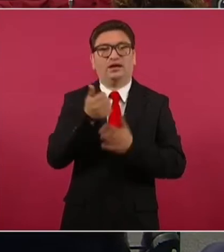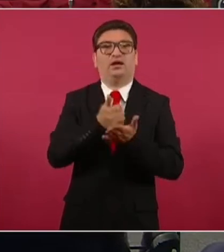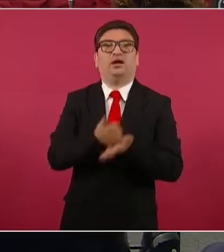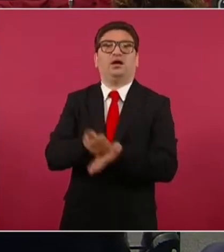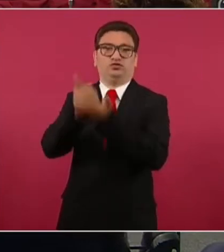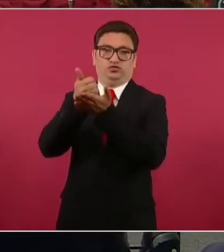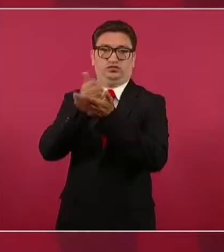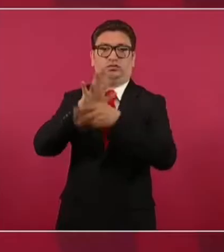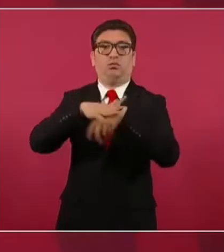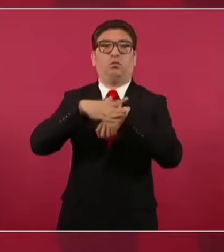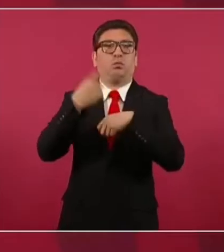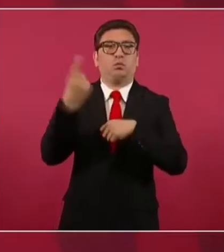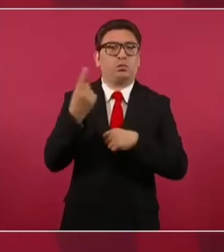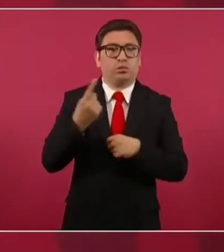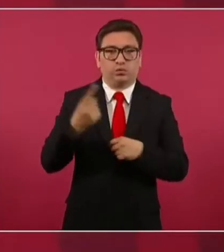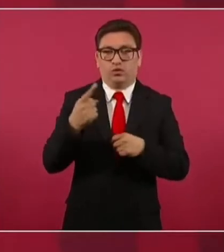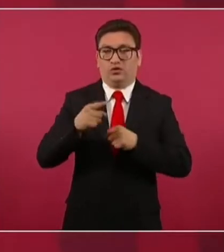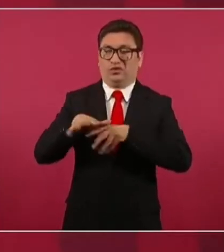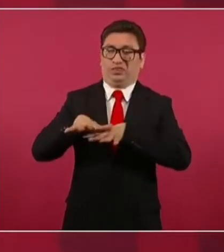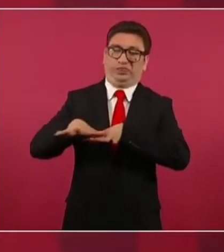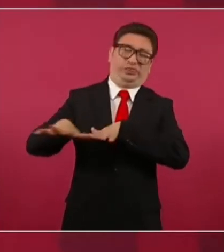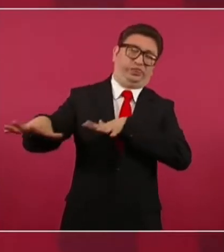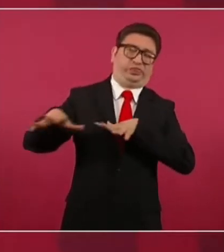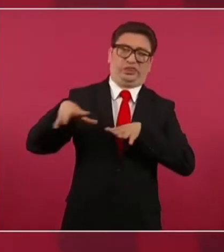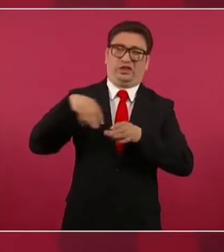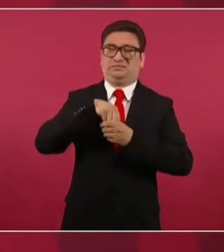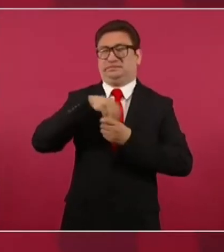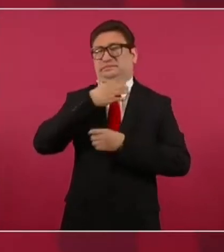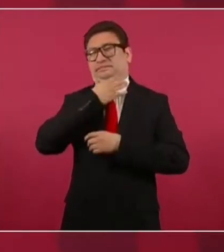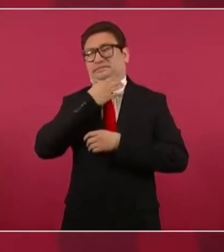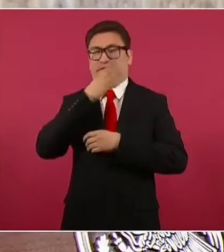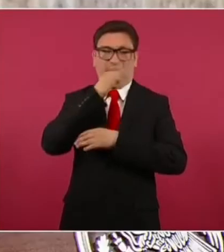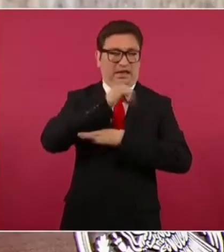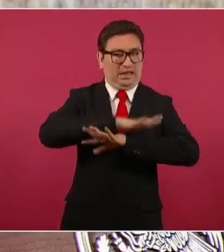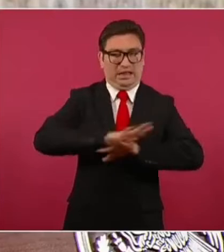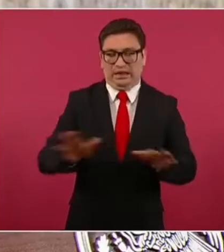se satura de tráfico esa zona, ya no se puede